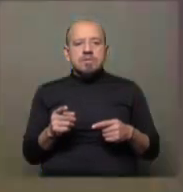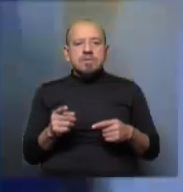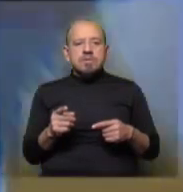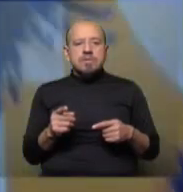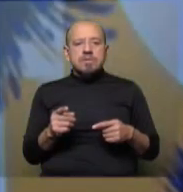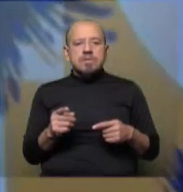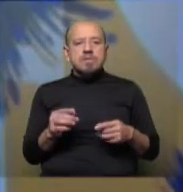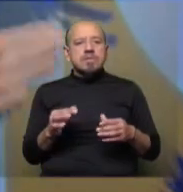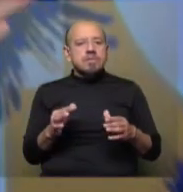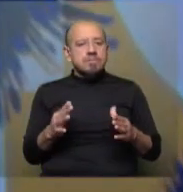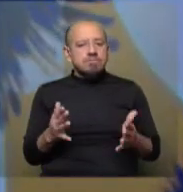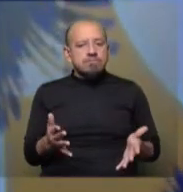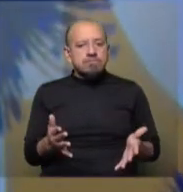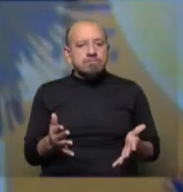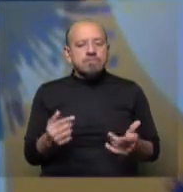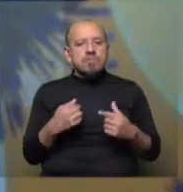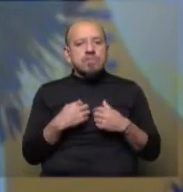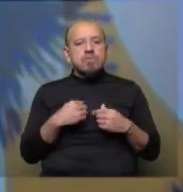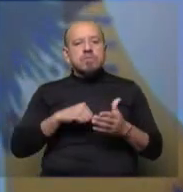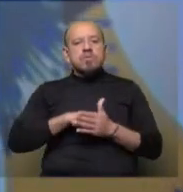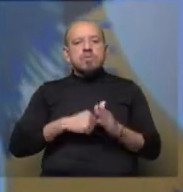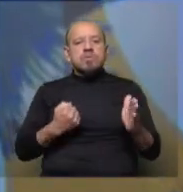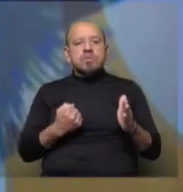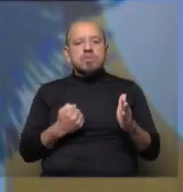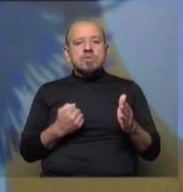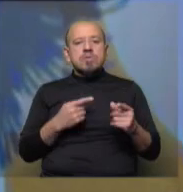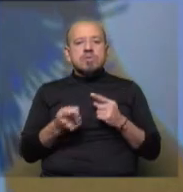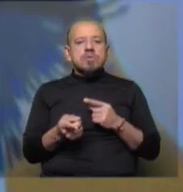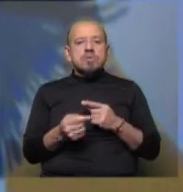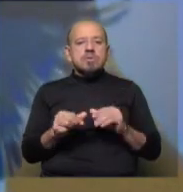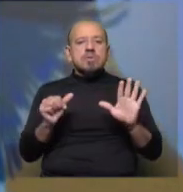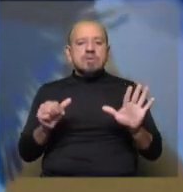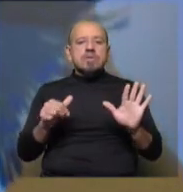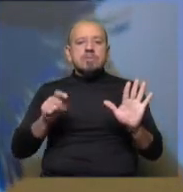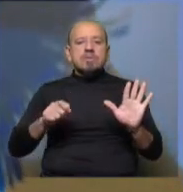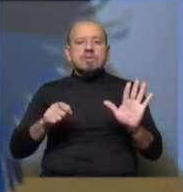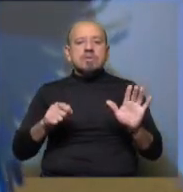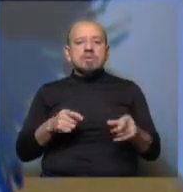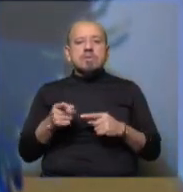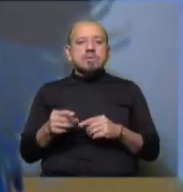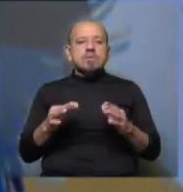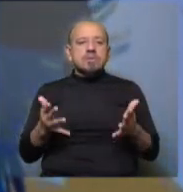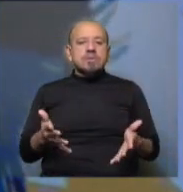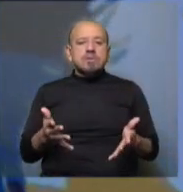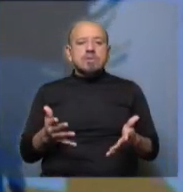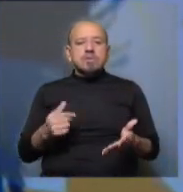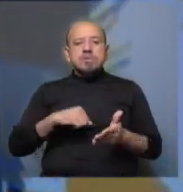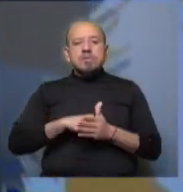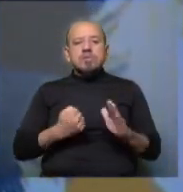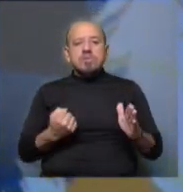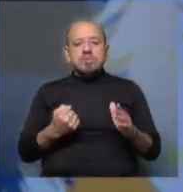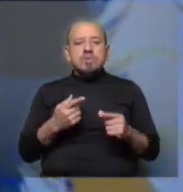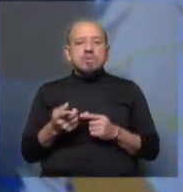nos está pasando? Tuvimos que suspender la entrada al estudio estos 6 meses por todo esto que surgió. No hay mejor manera de suspender una entrada al